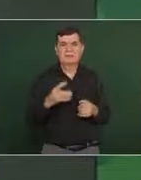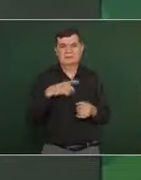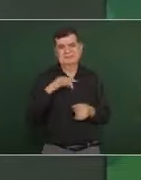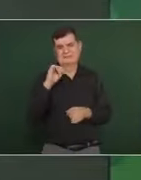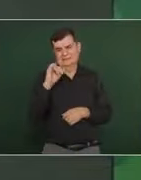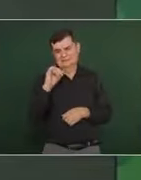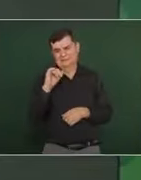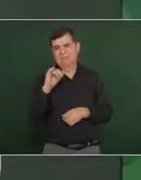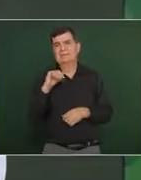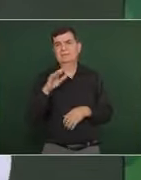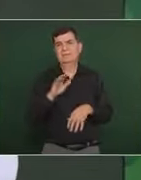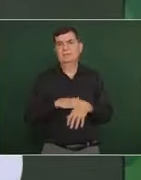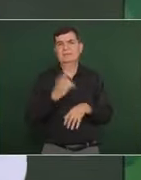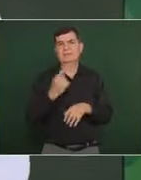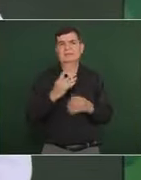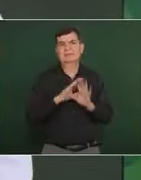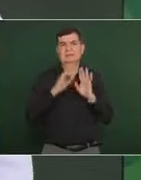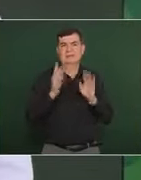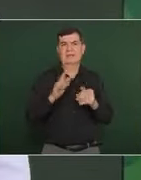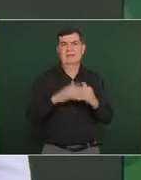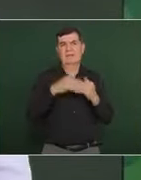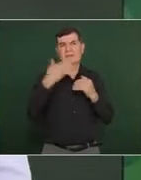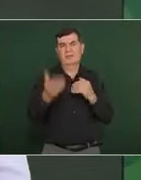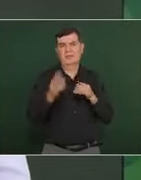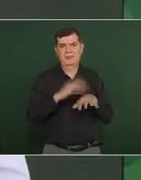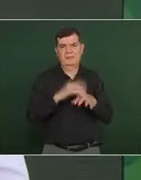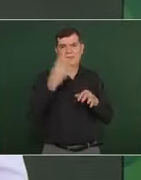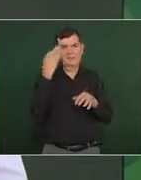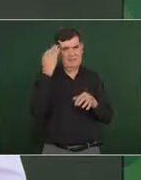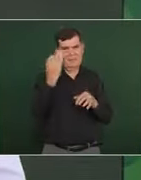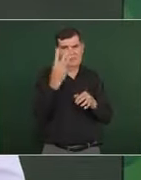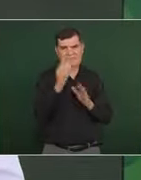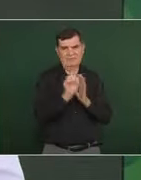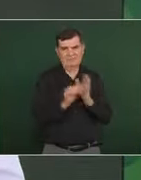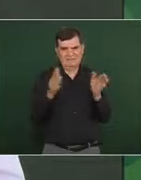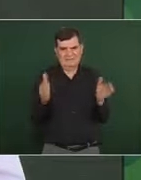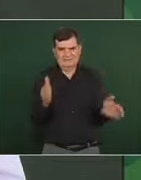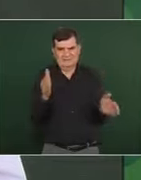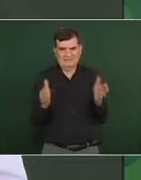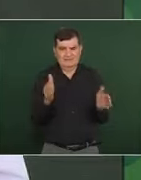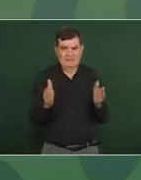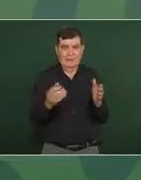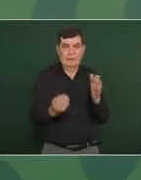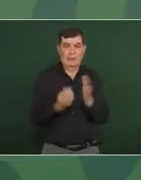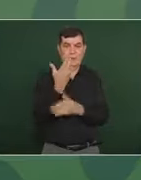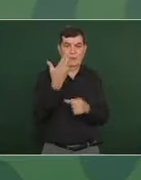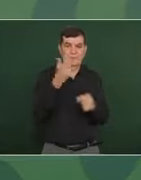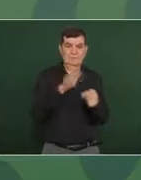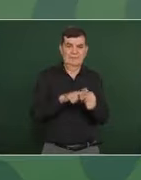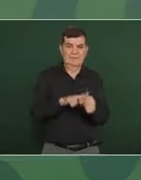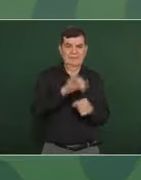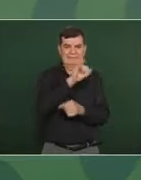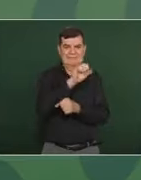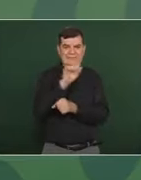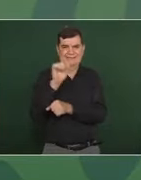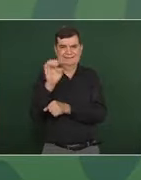porque ya va a ser después de la veda, el nuevo hospital del